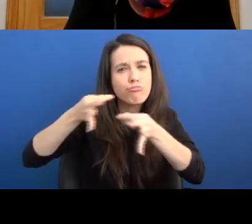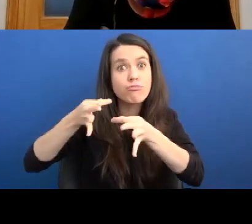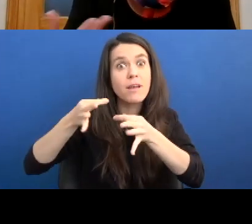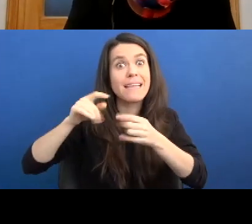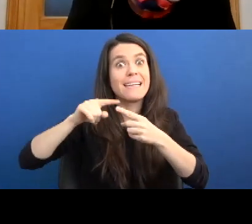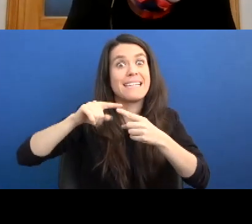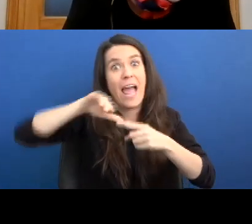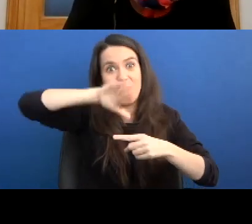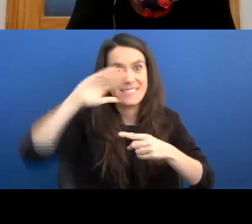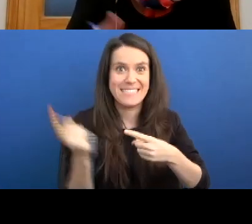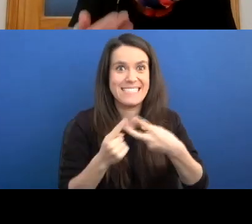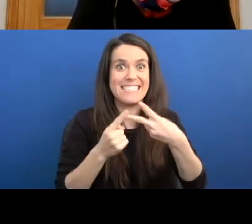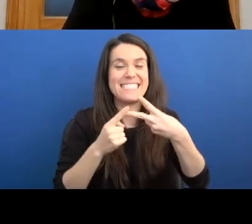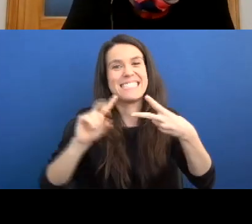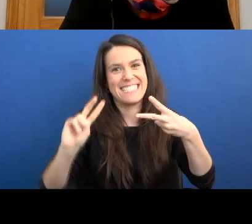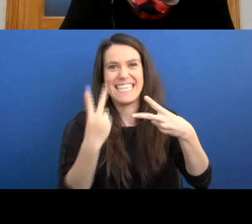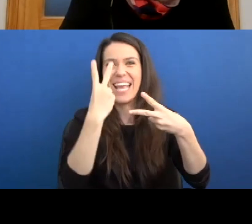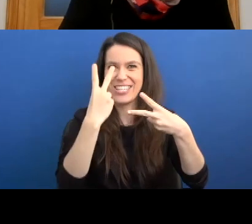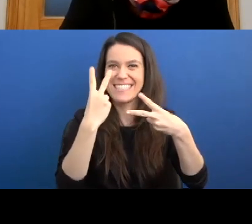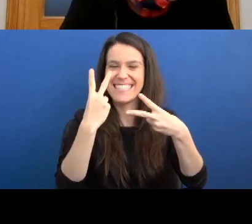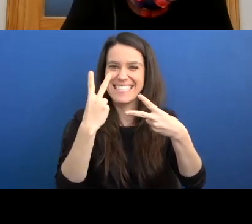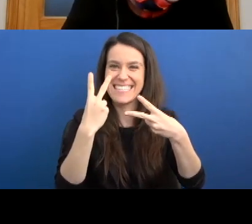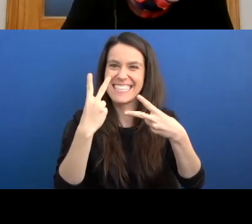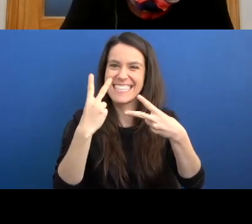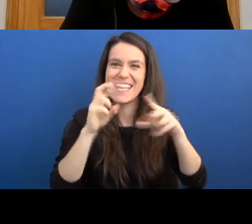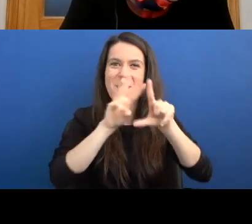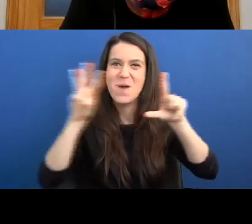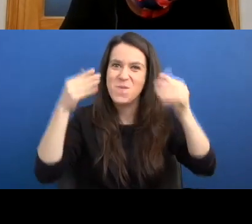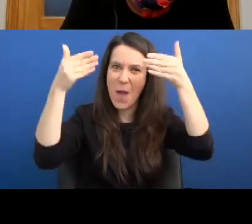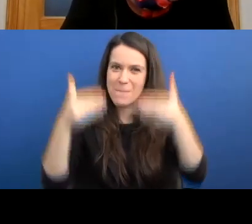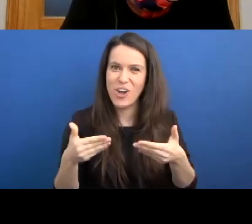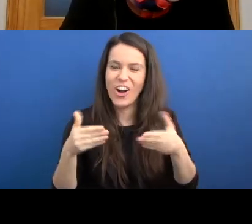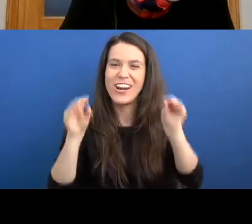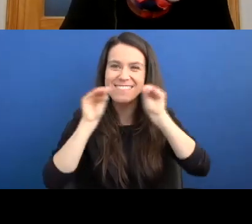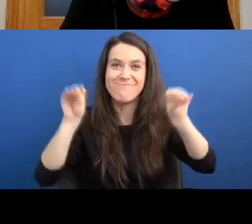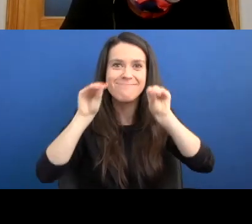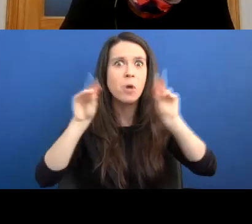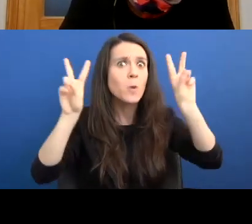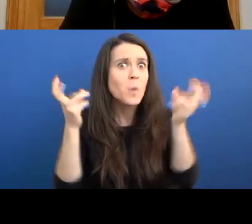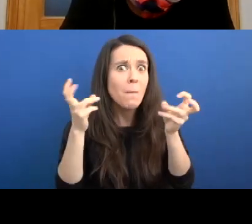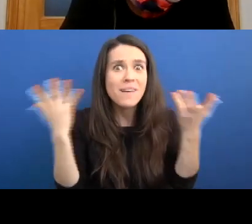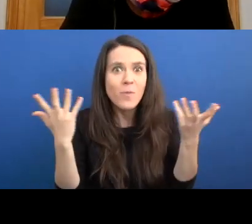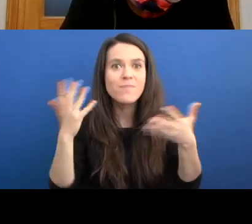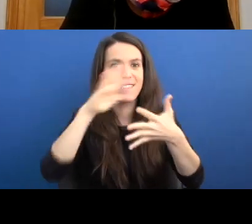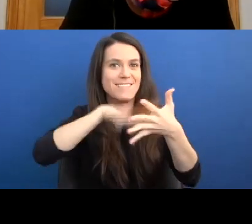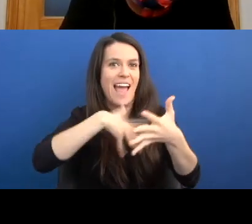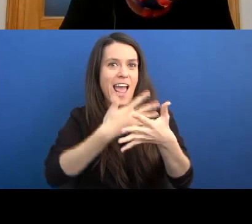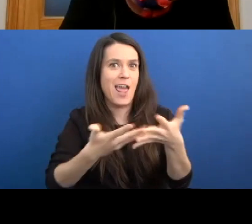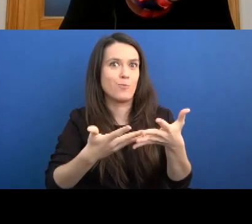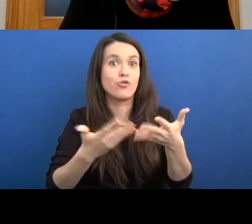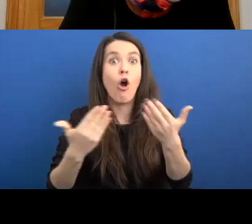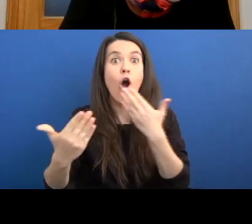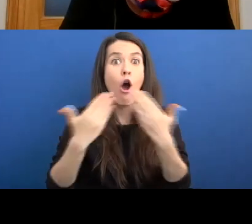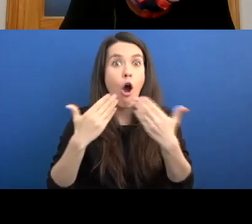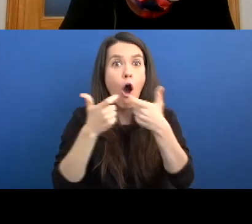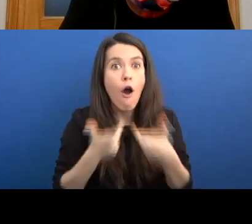del inglés como lengua franca. El día de hoy, obviamente, tenemos nuestro segundo webinario sobre